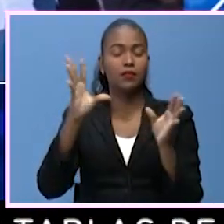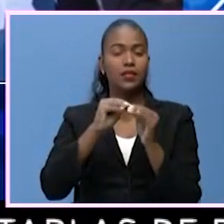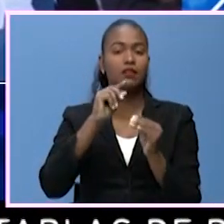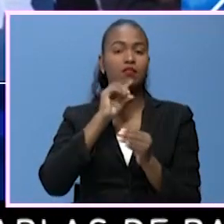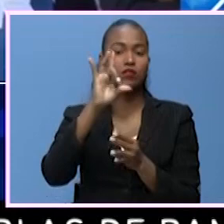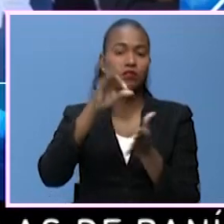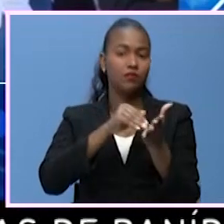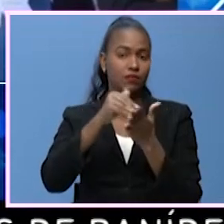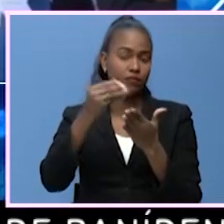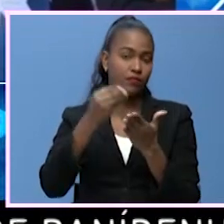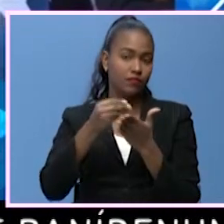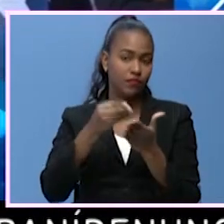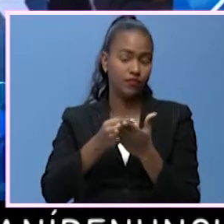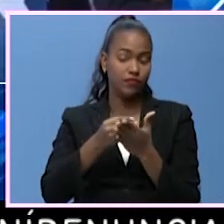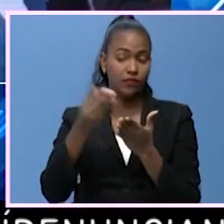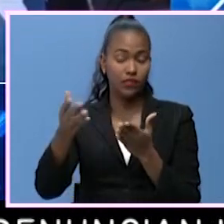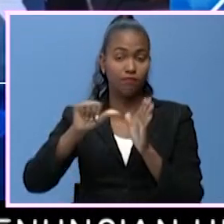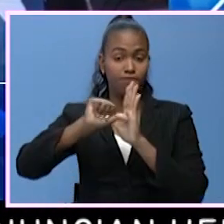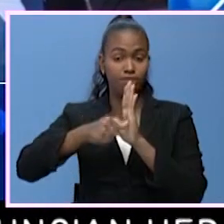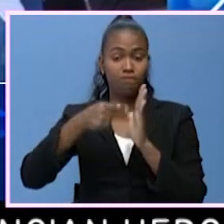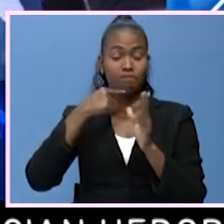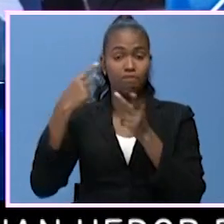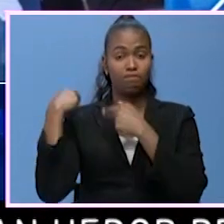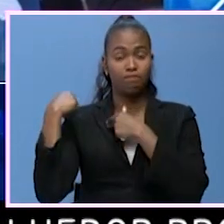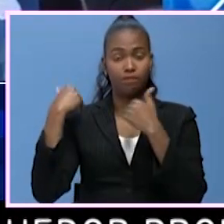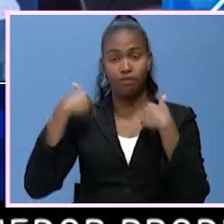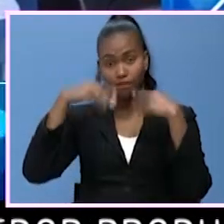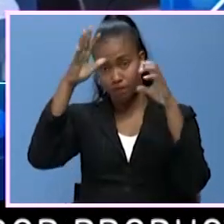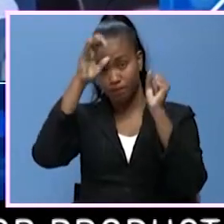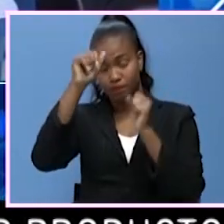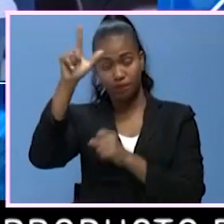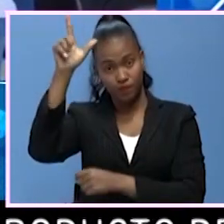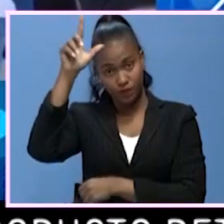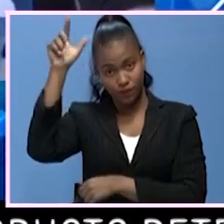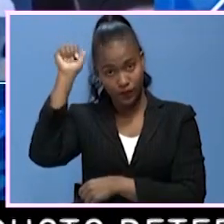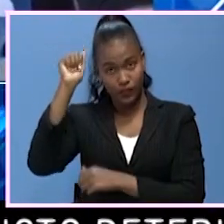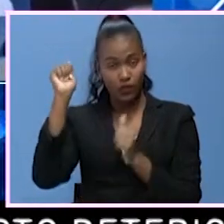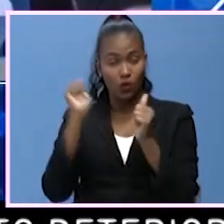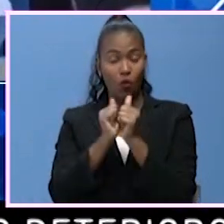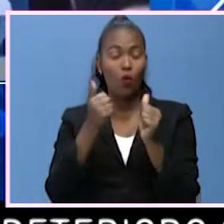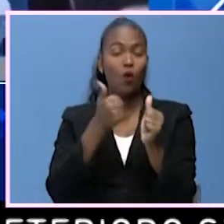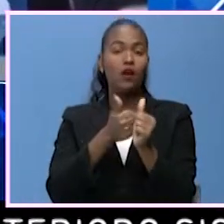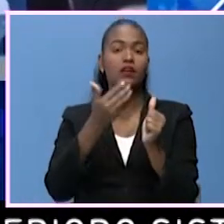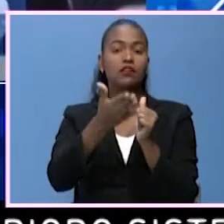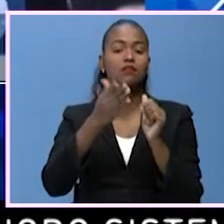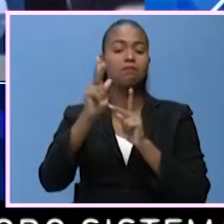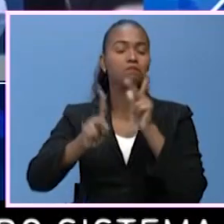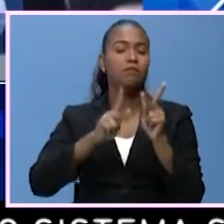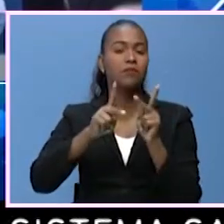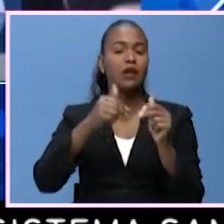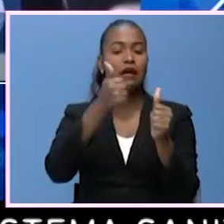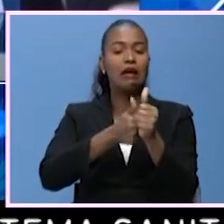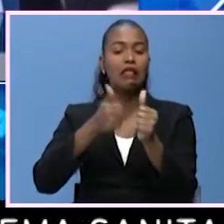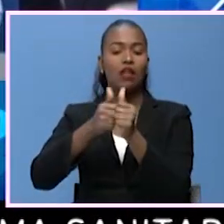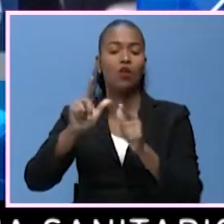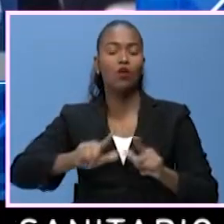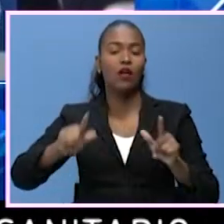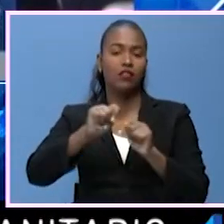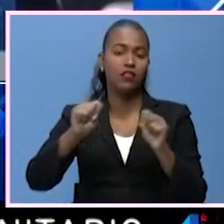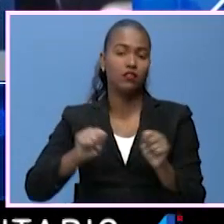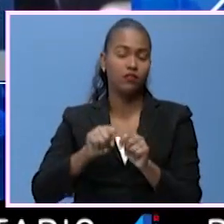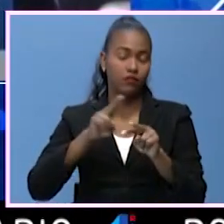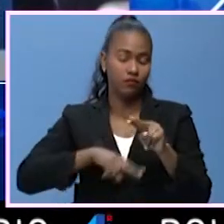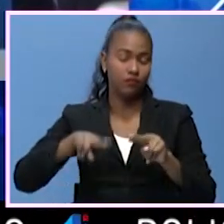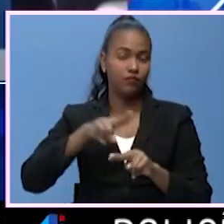8 millones de pesos. Enfatizó el compromiso del presidente Luis Abinader con la seguridad ciudadana en cada rincón del territorio